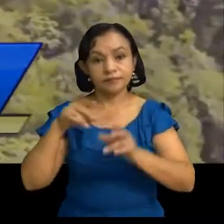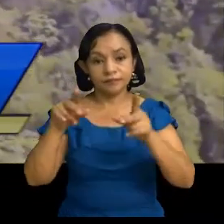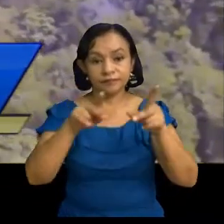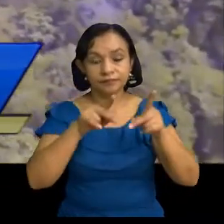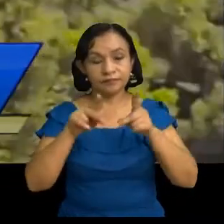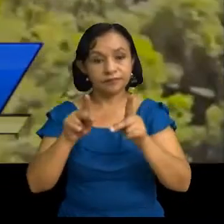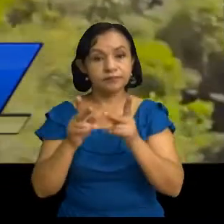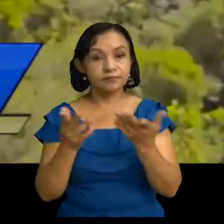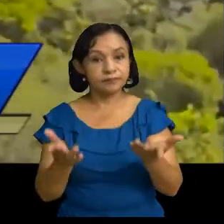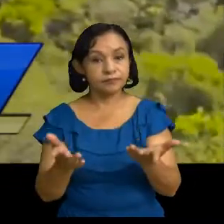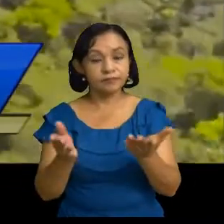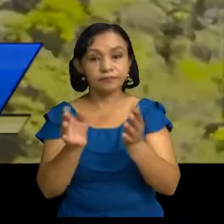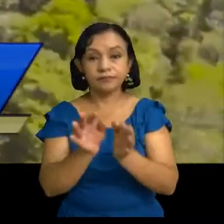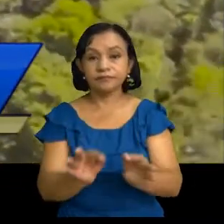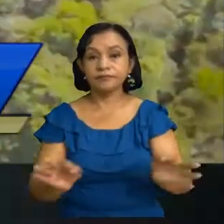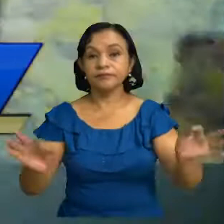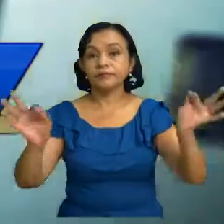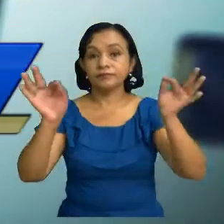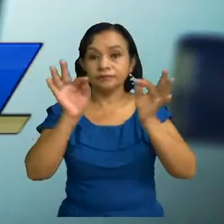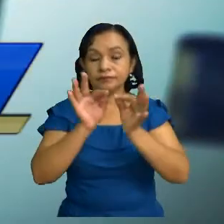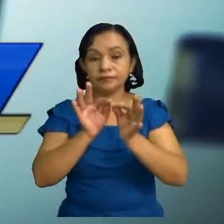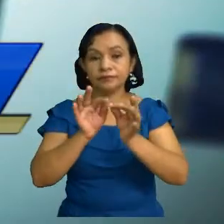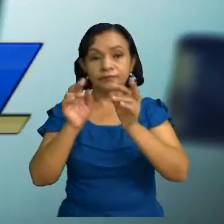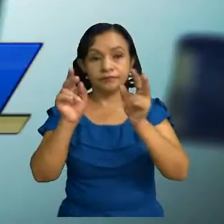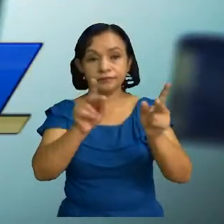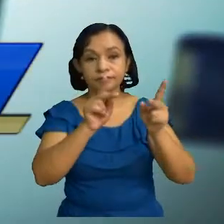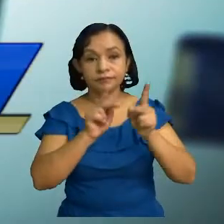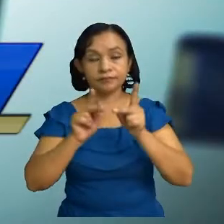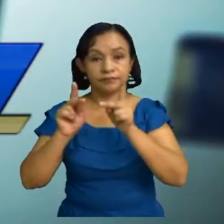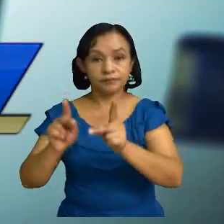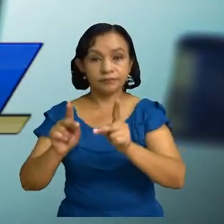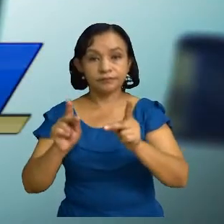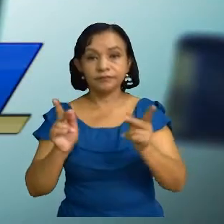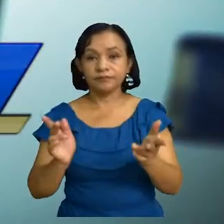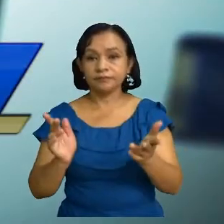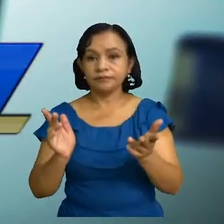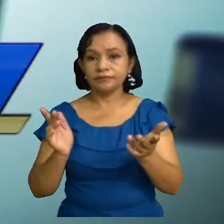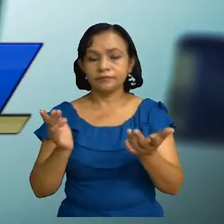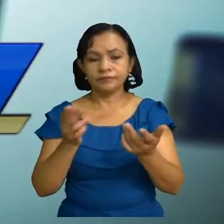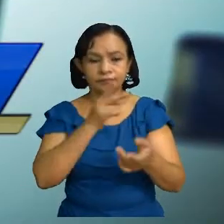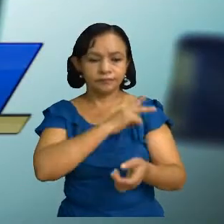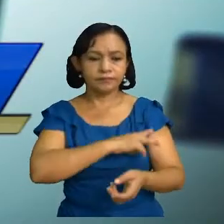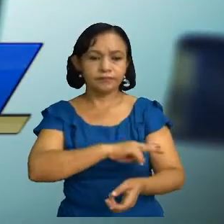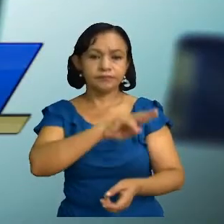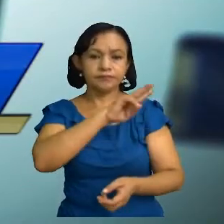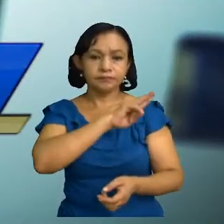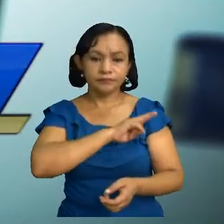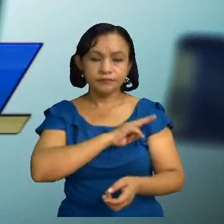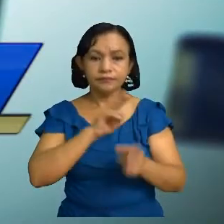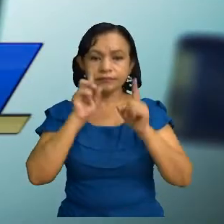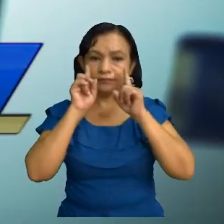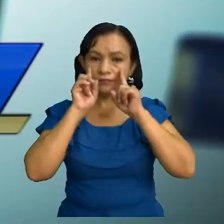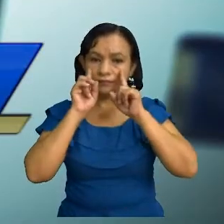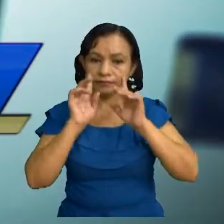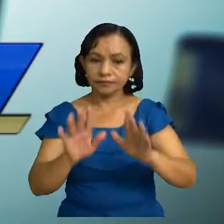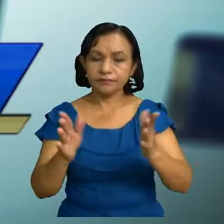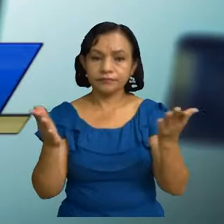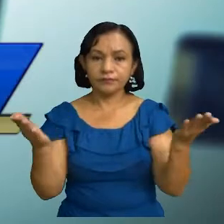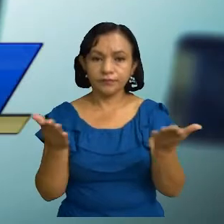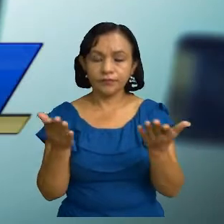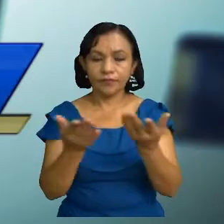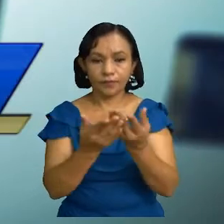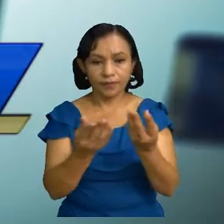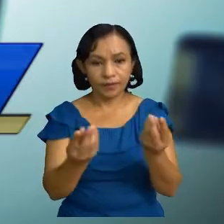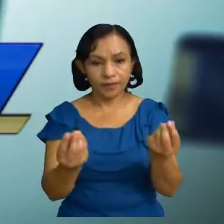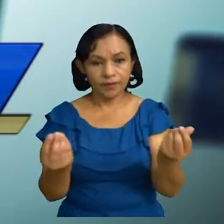también un elemento muy importante en esto es que nuestra gente tiene información de valores por el cuyo recuerdo del amor a nuestra madre tierra